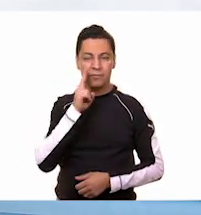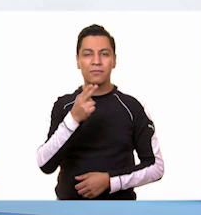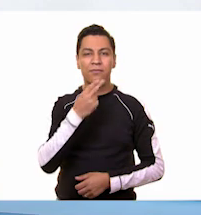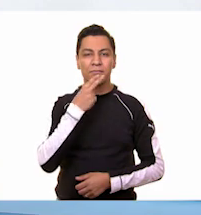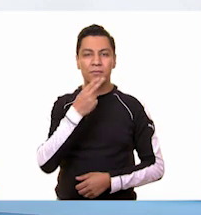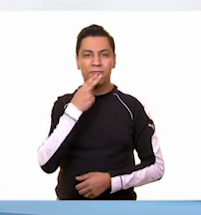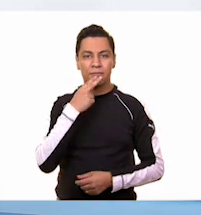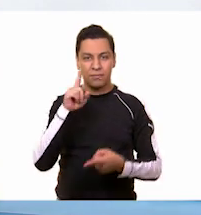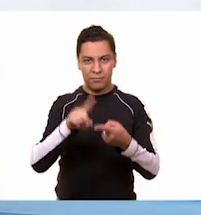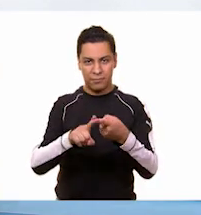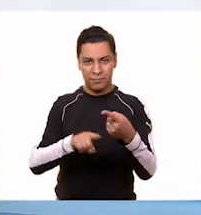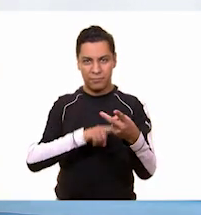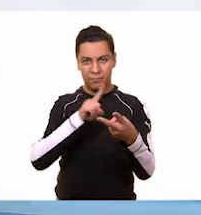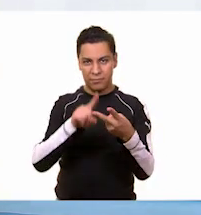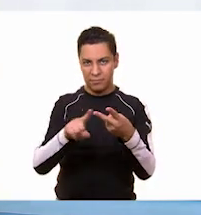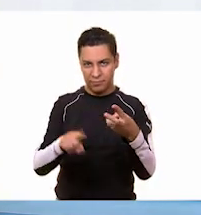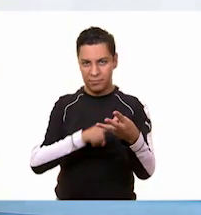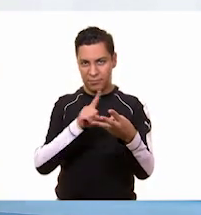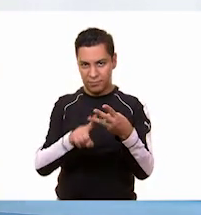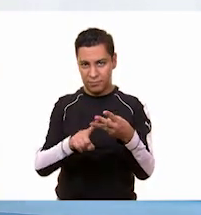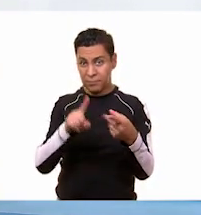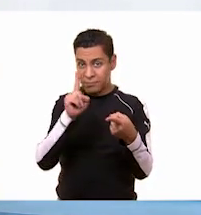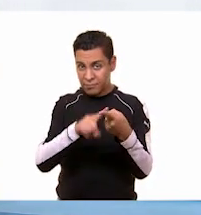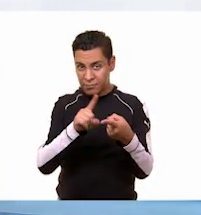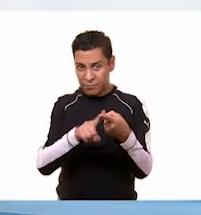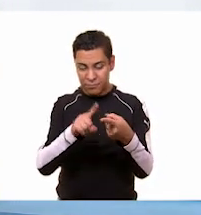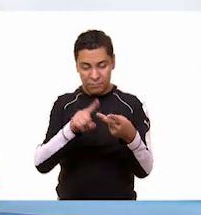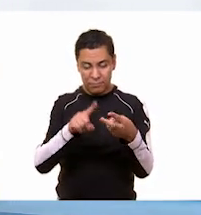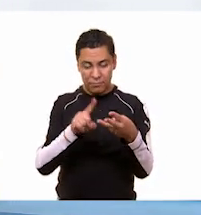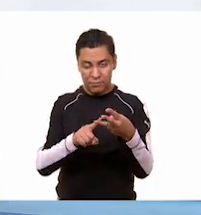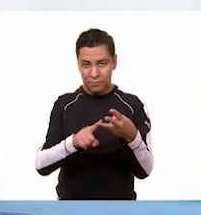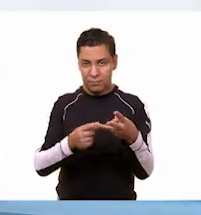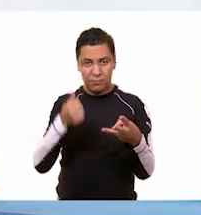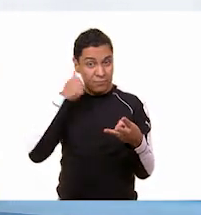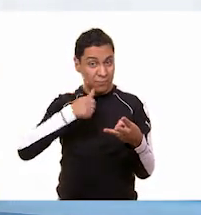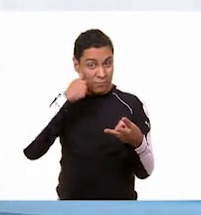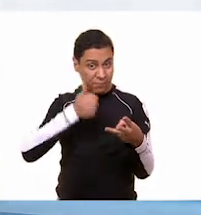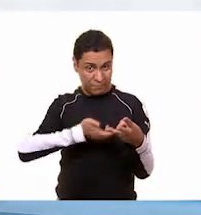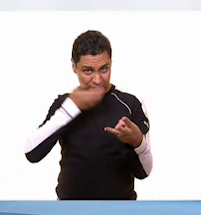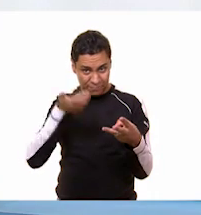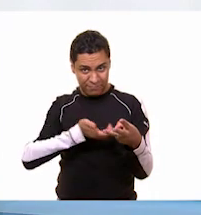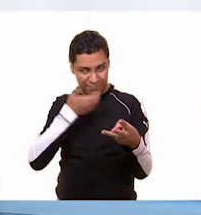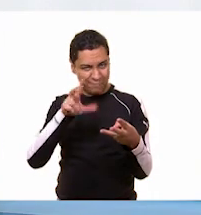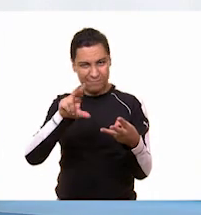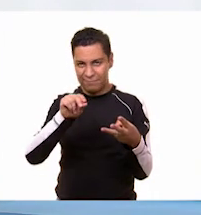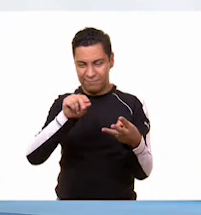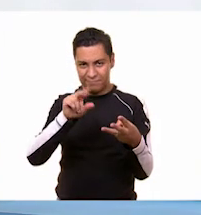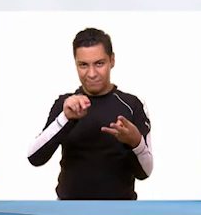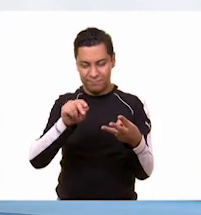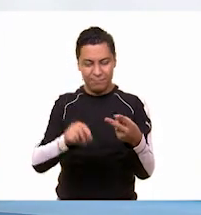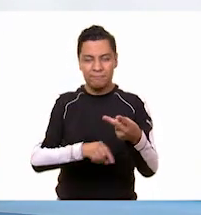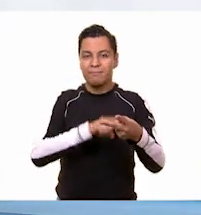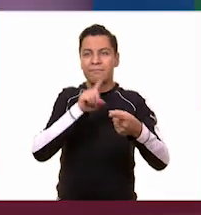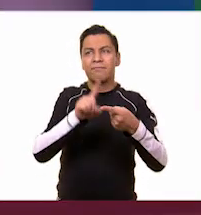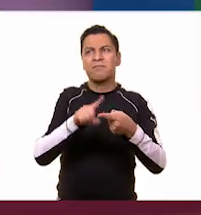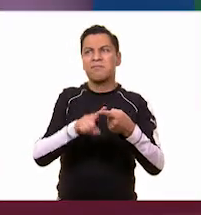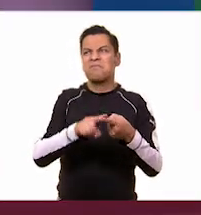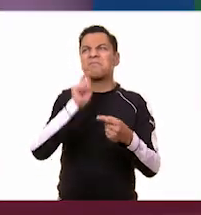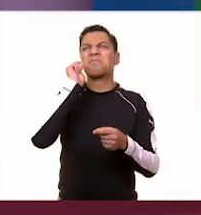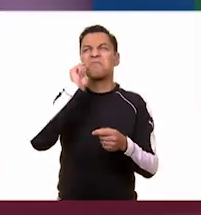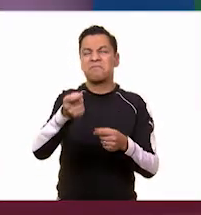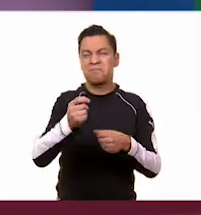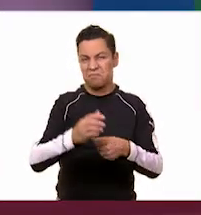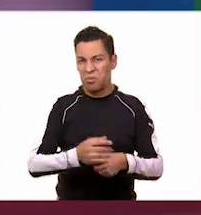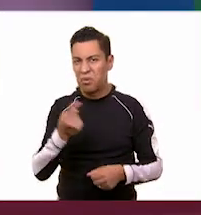utilizaron 3 preguntas. No siempre va a ser así, en otras será necesario, por ejemplo, saber por qué ocurrió tal o cual